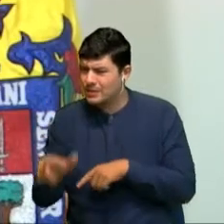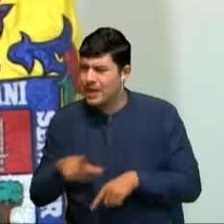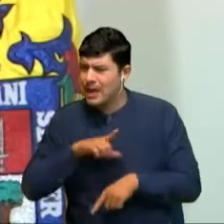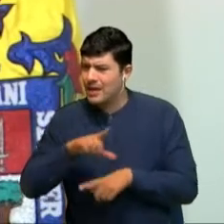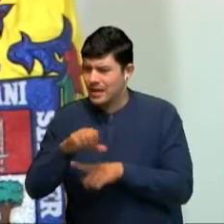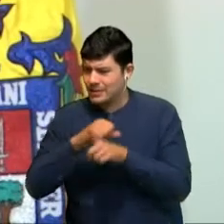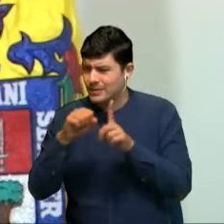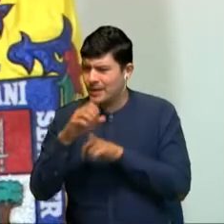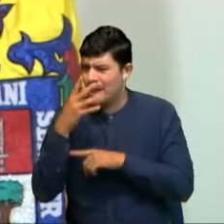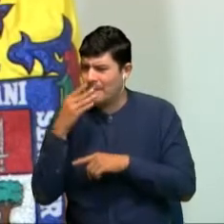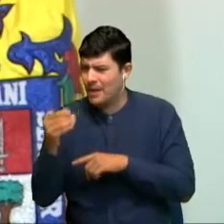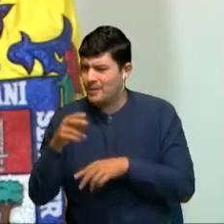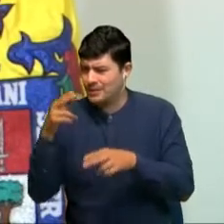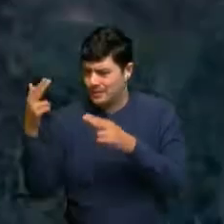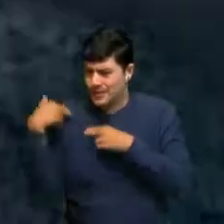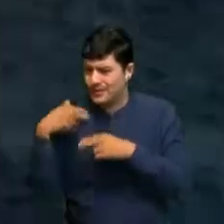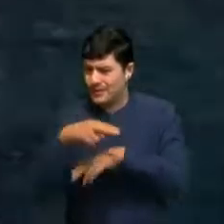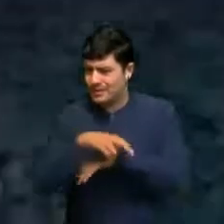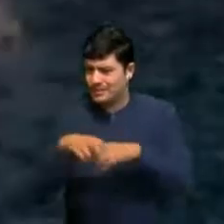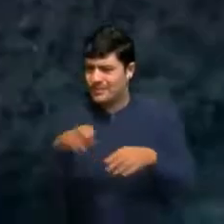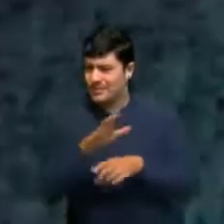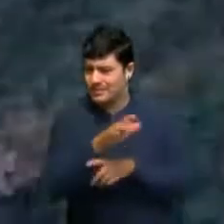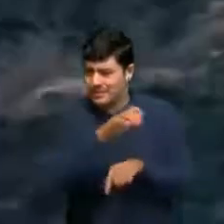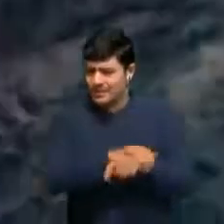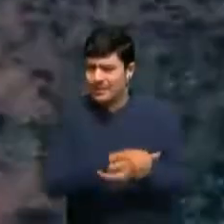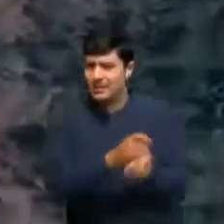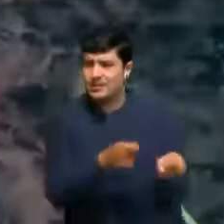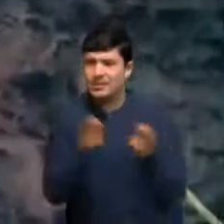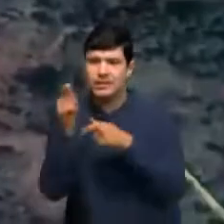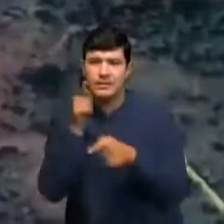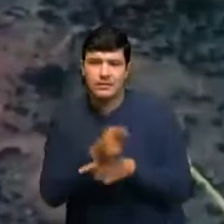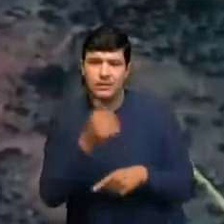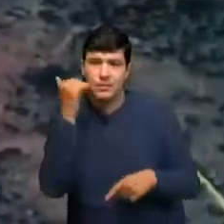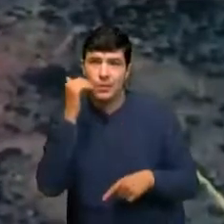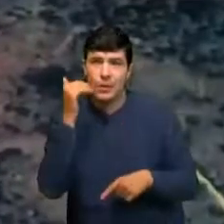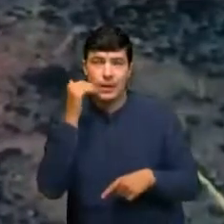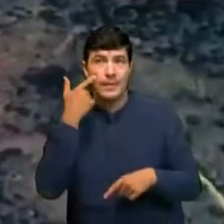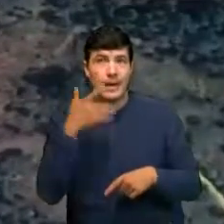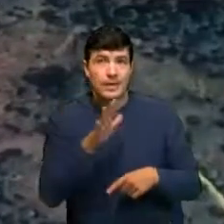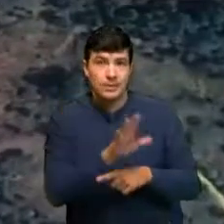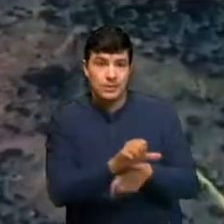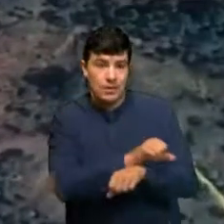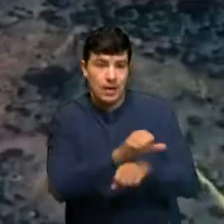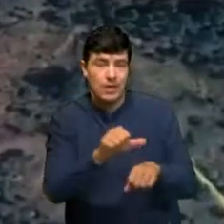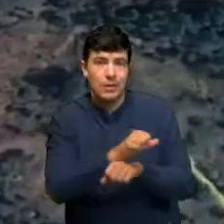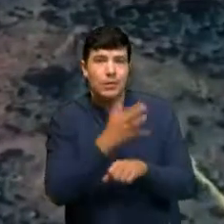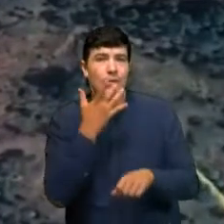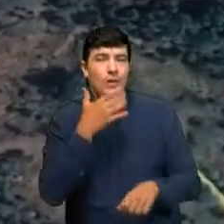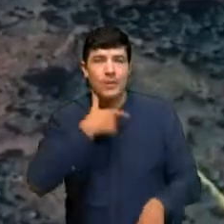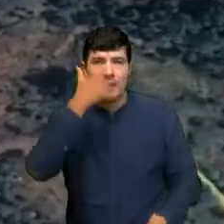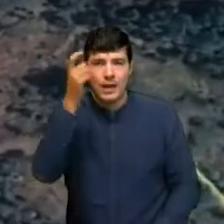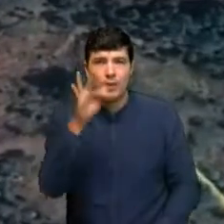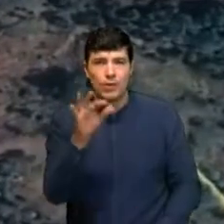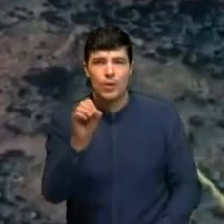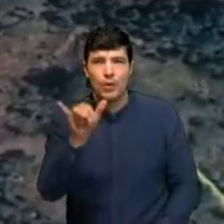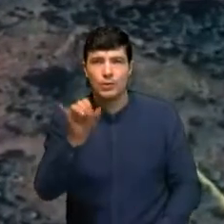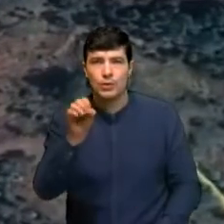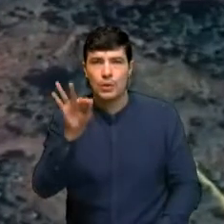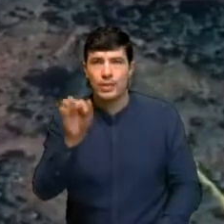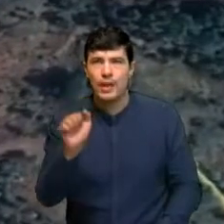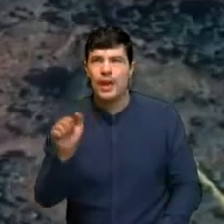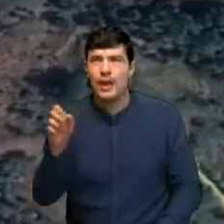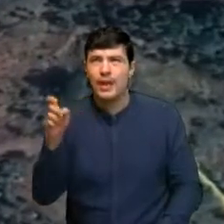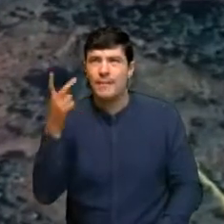Calderón corresponde a todo un acervo probatorio. Según las autoridades, la camioneta de color blanco Toyota TXL de